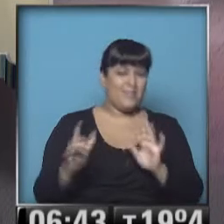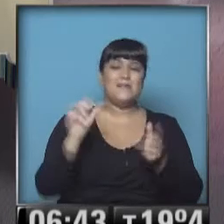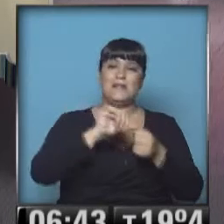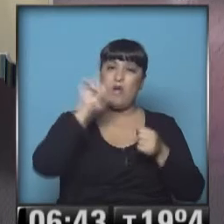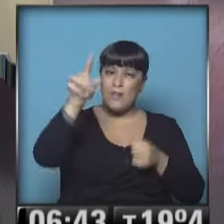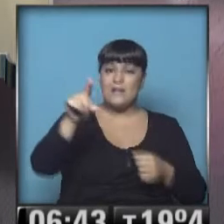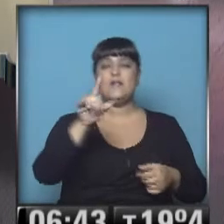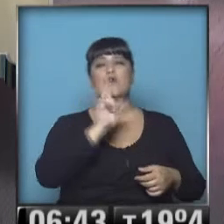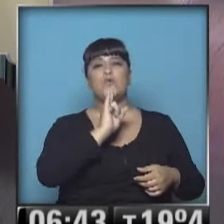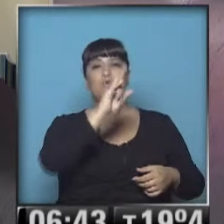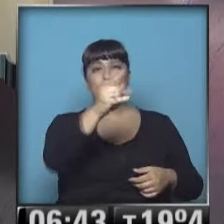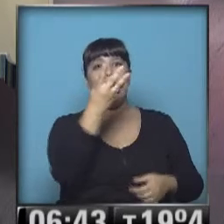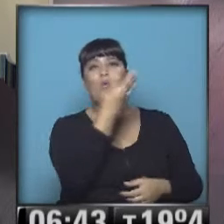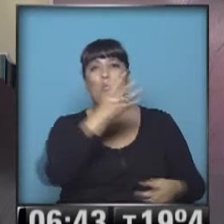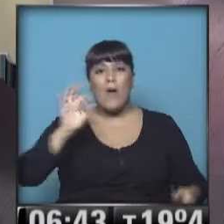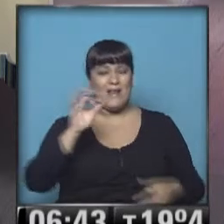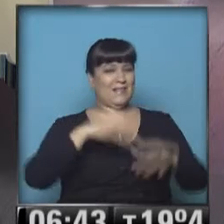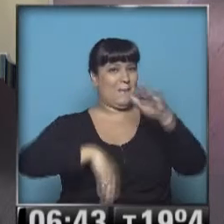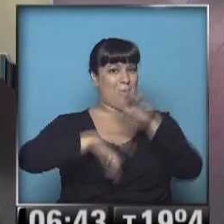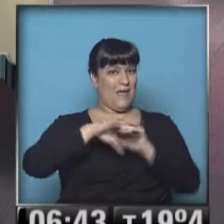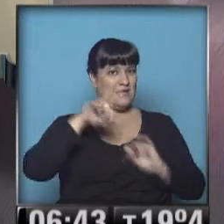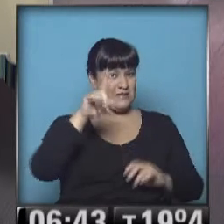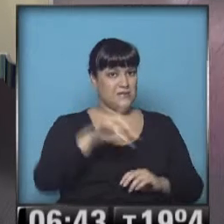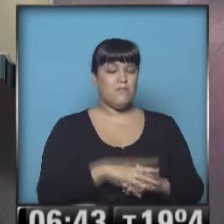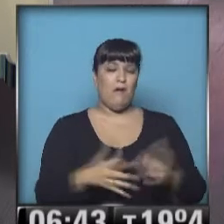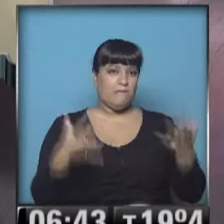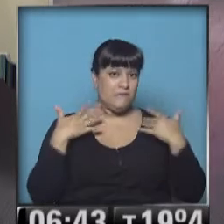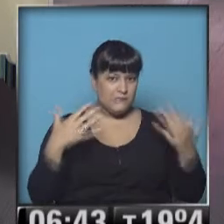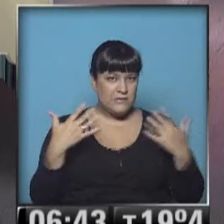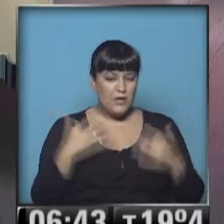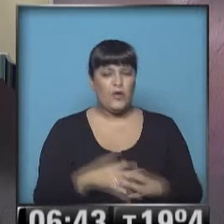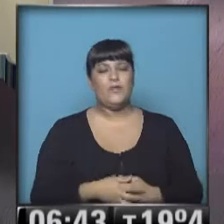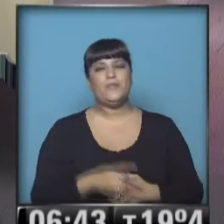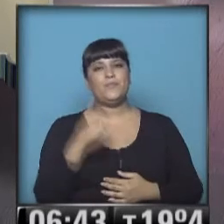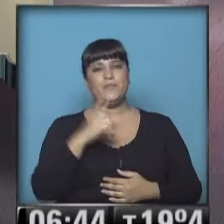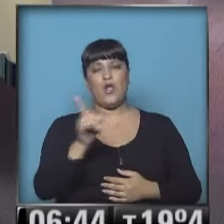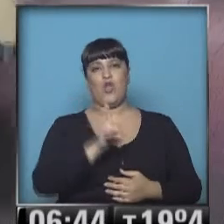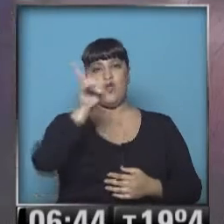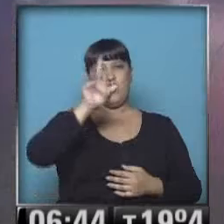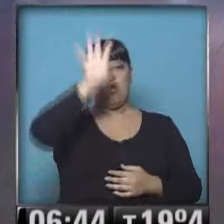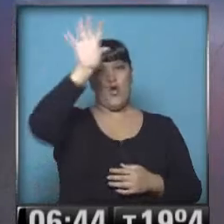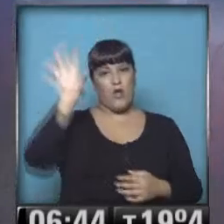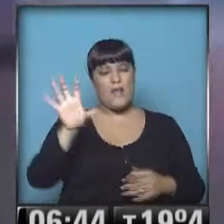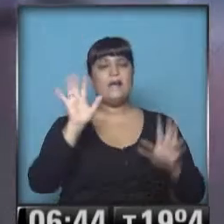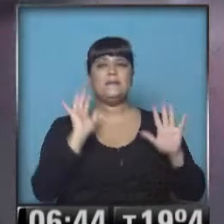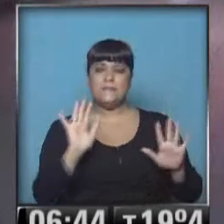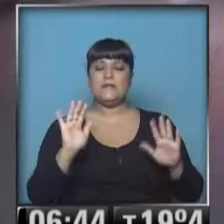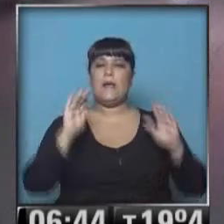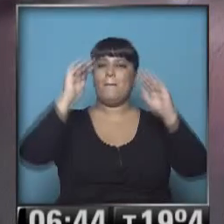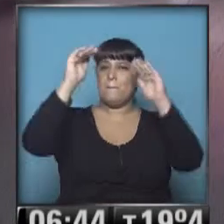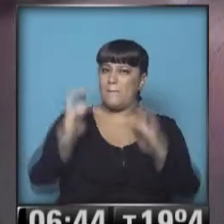Tucumán, 40 las máximas, ¡qué calorón! Noreste, un poquito